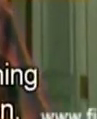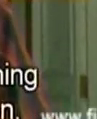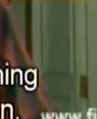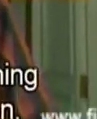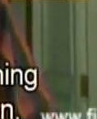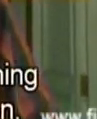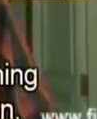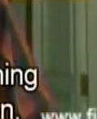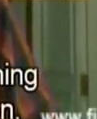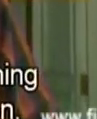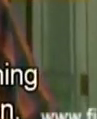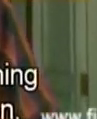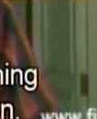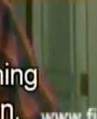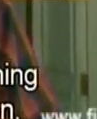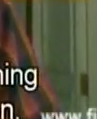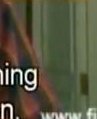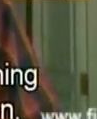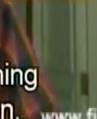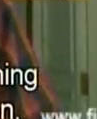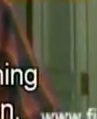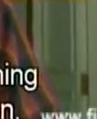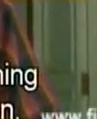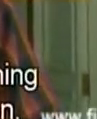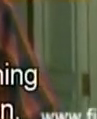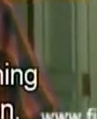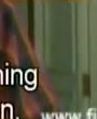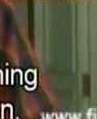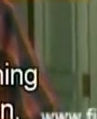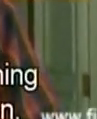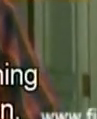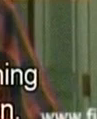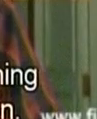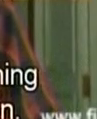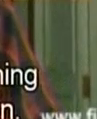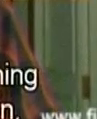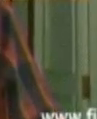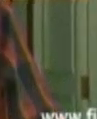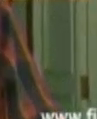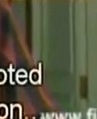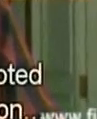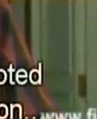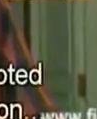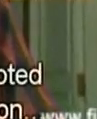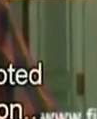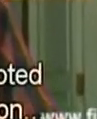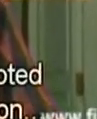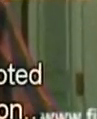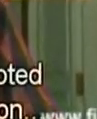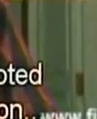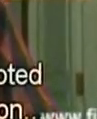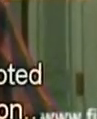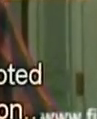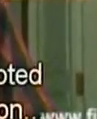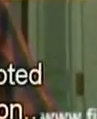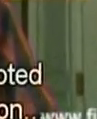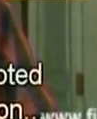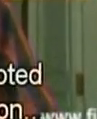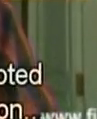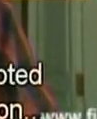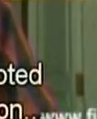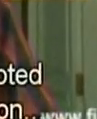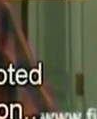que todo lo volatiliza en un amplio radio de acción. El genial